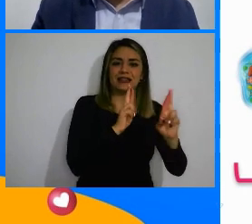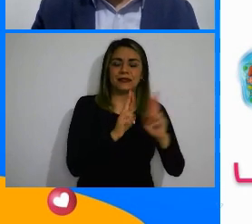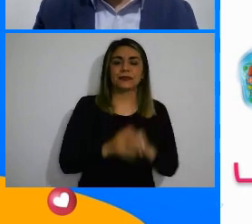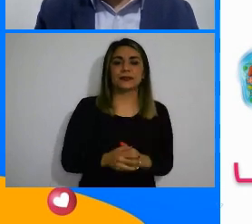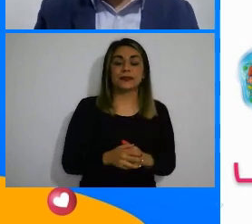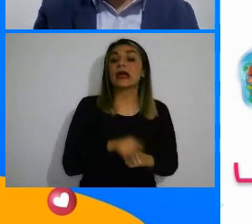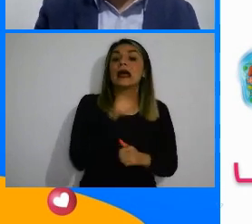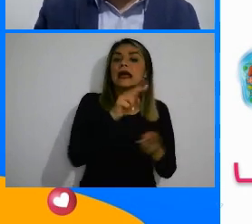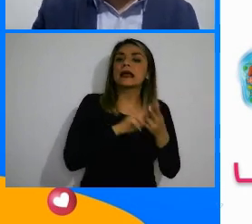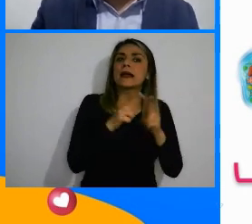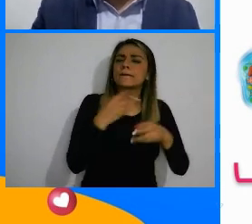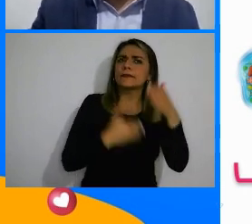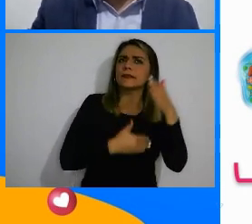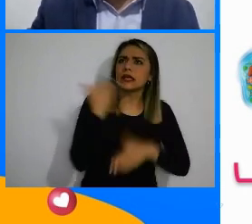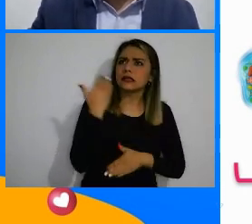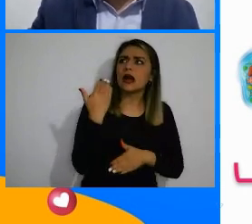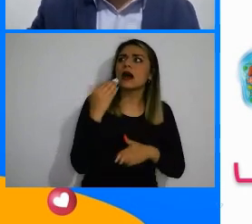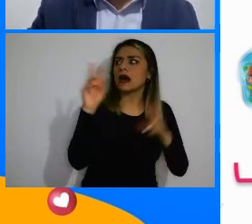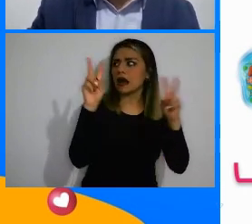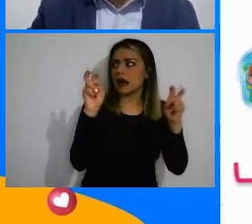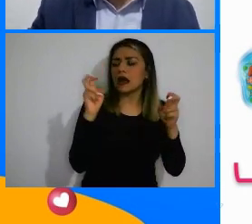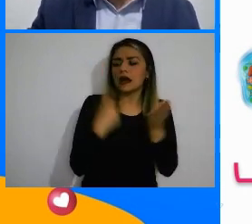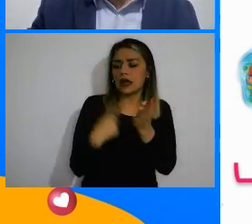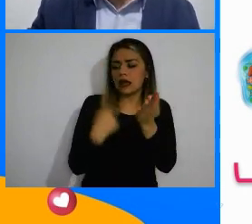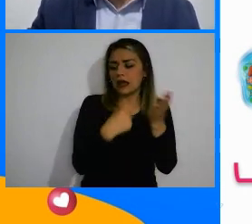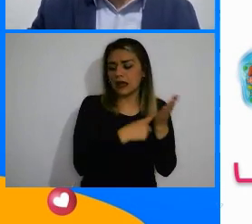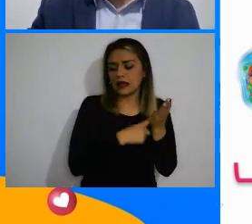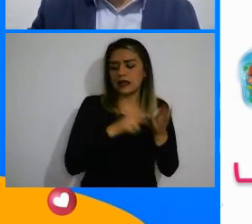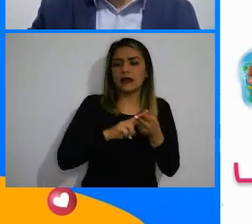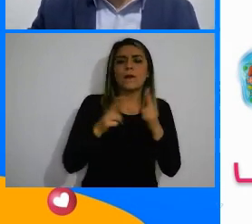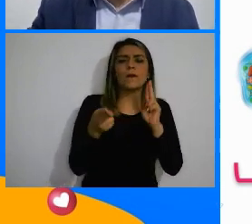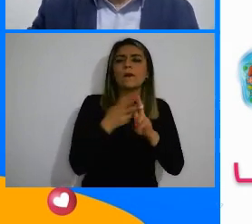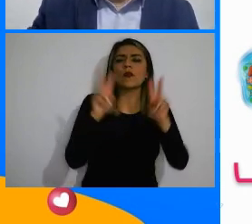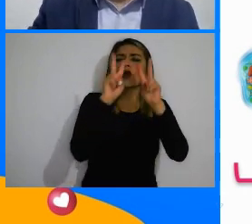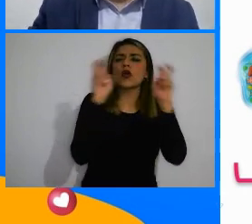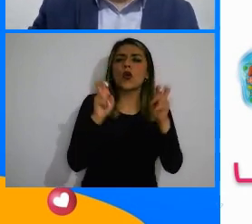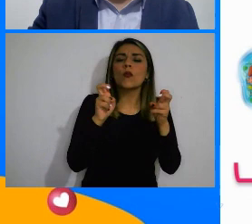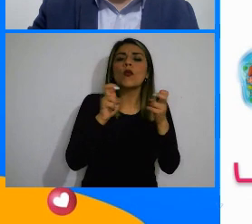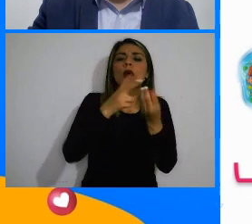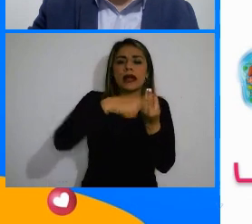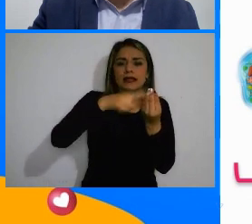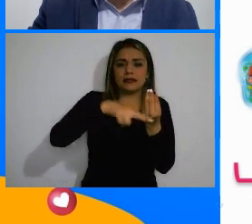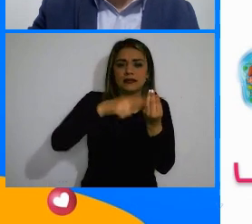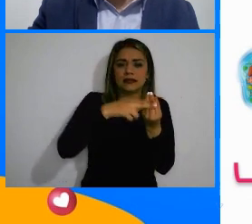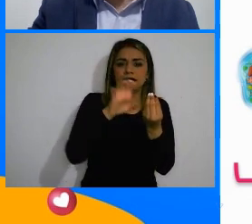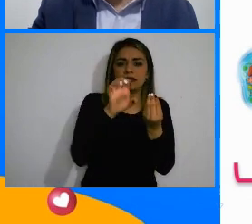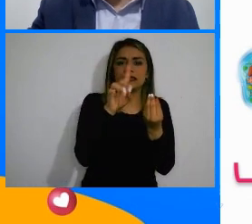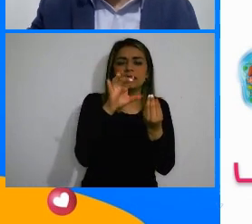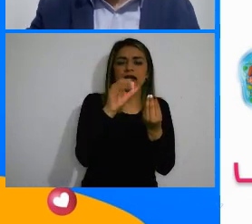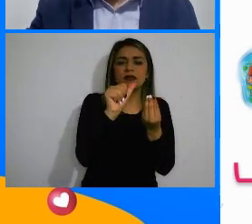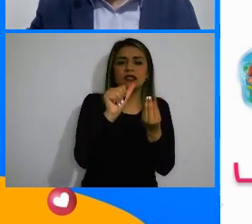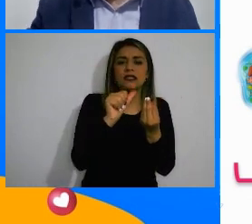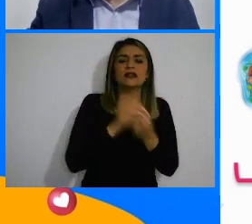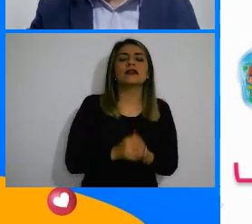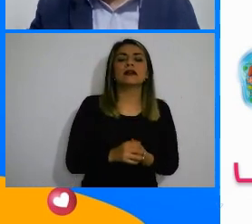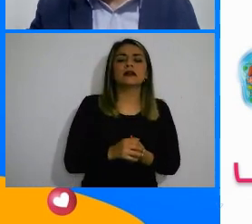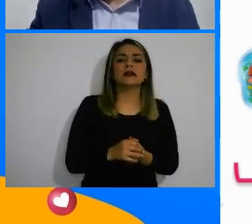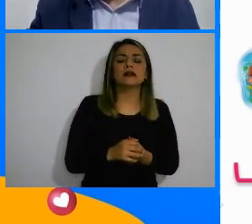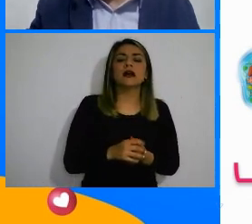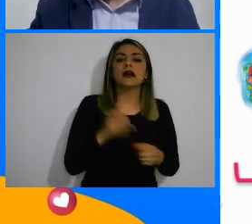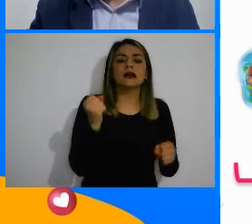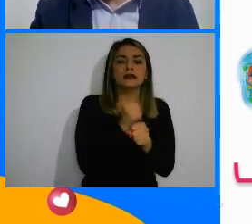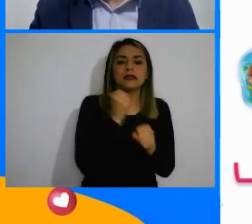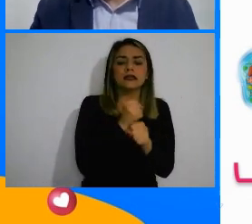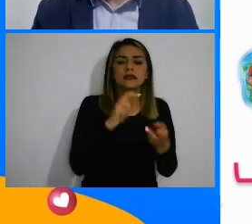entonces se empieza a hablar, y lo ven aquí, de especies, ¿sí? De especie. Y cuando se